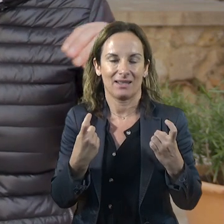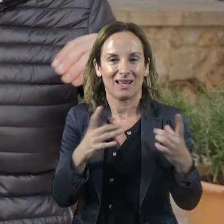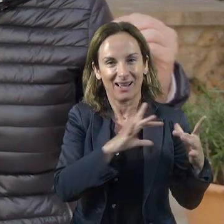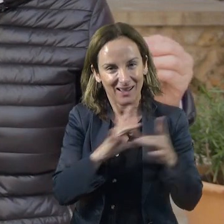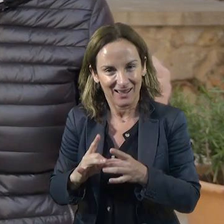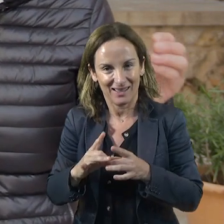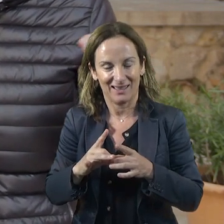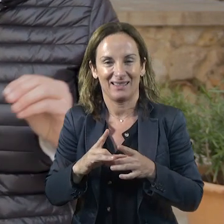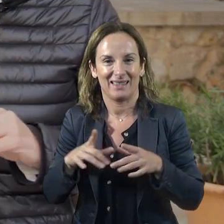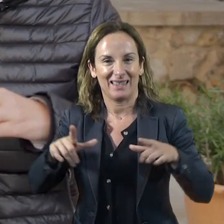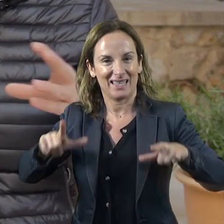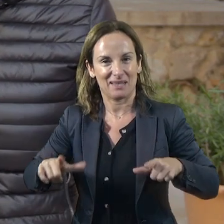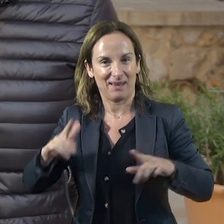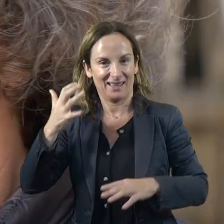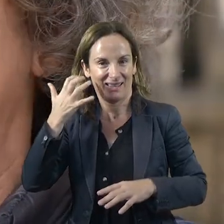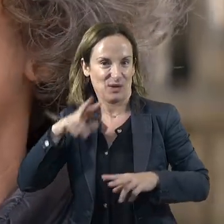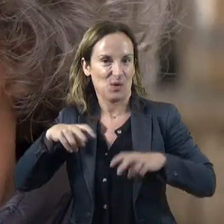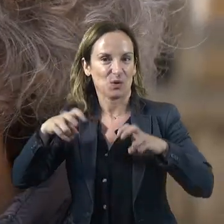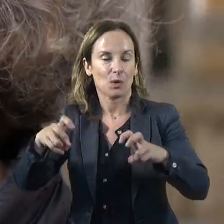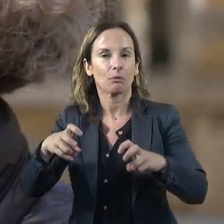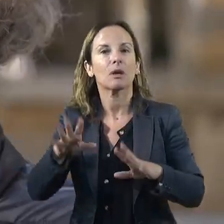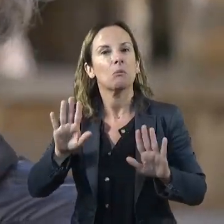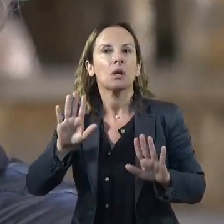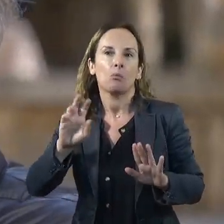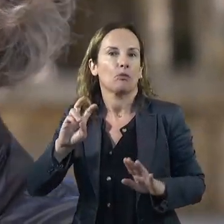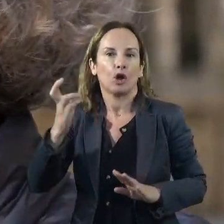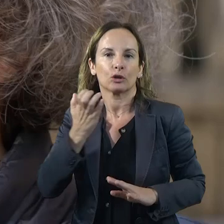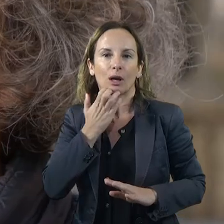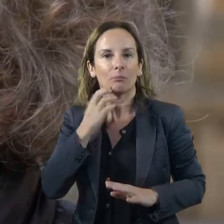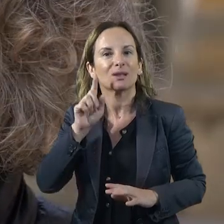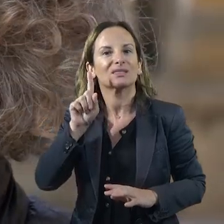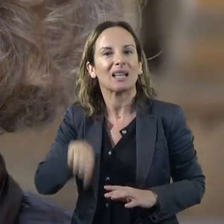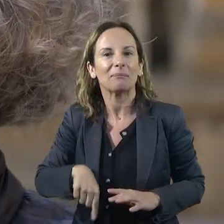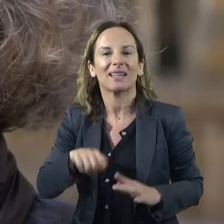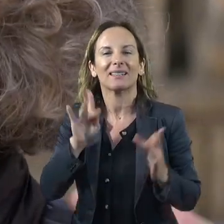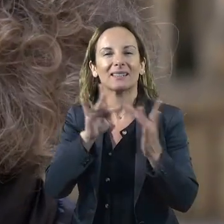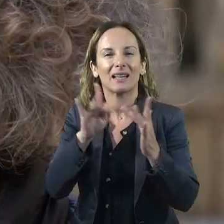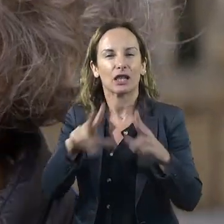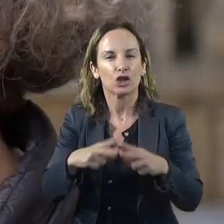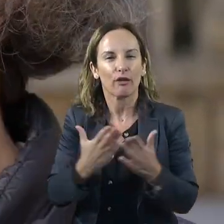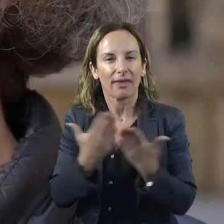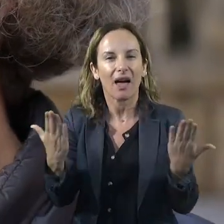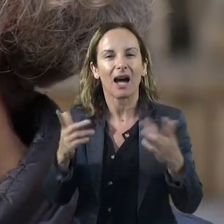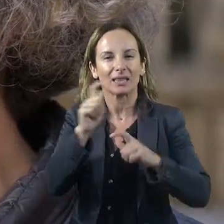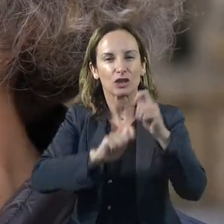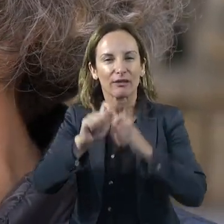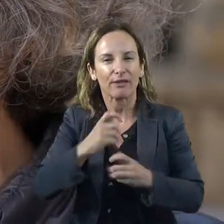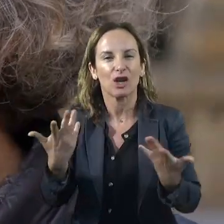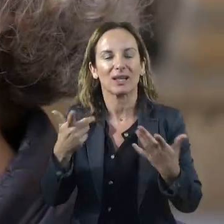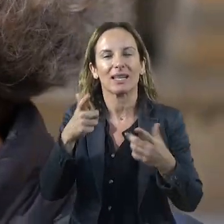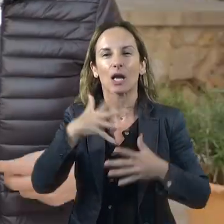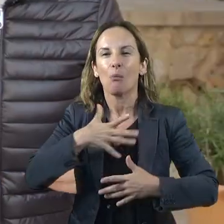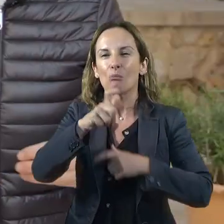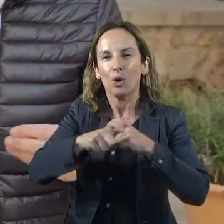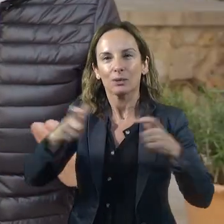también con respecto a la relación con la sociedad, con las asociaciones, el voluntariado, ¿qué entendemos por voluntariado hoy en